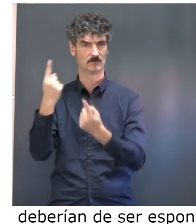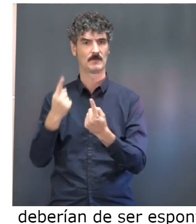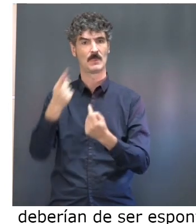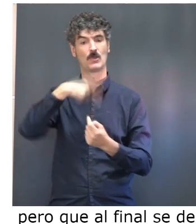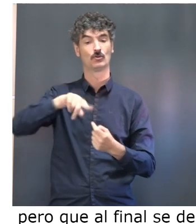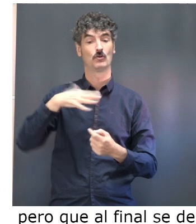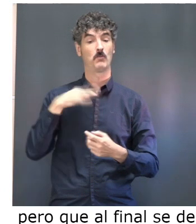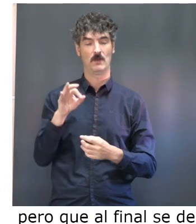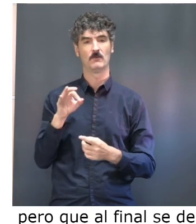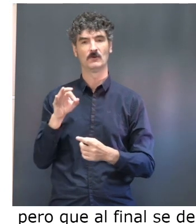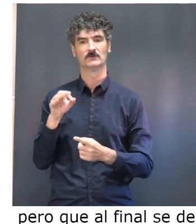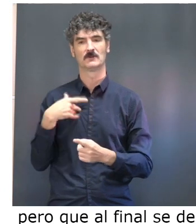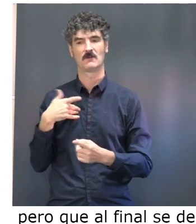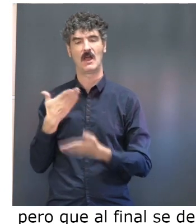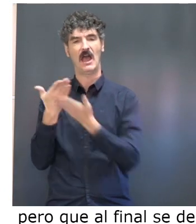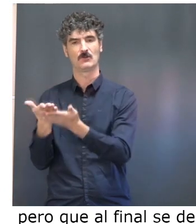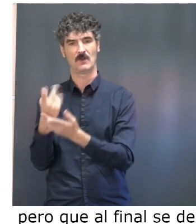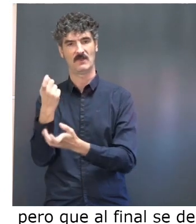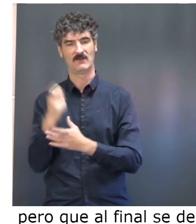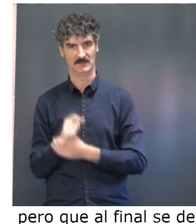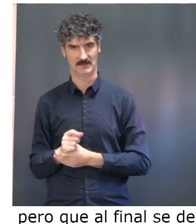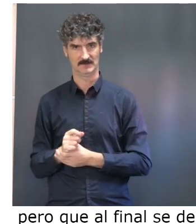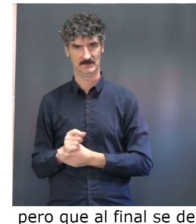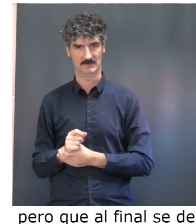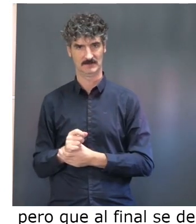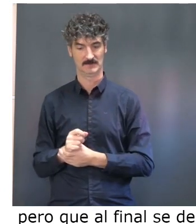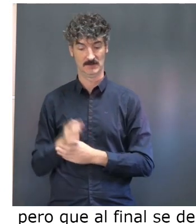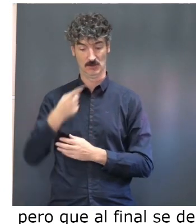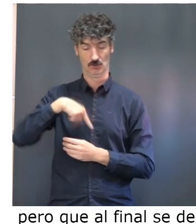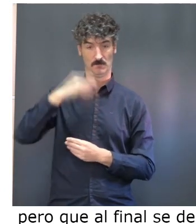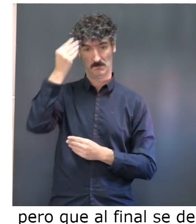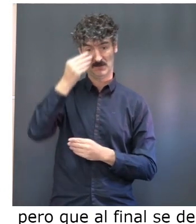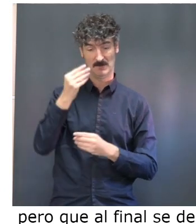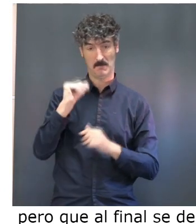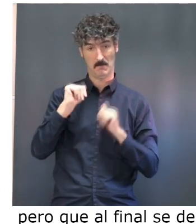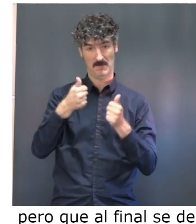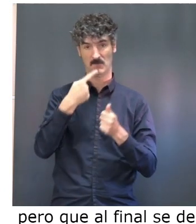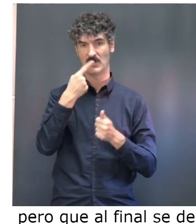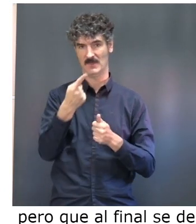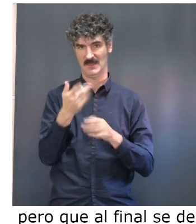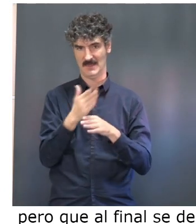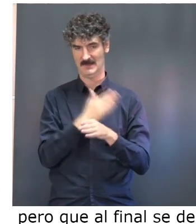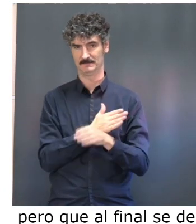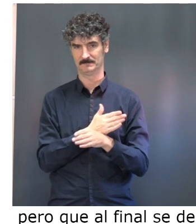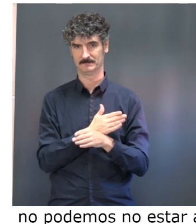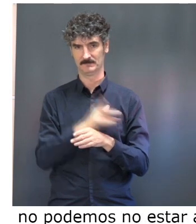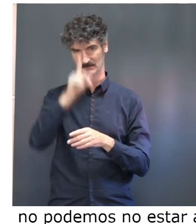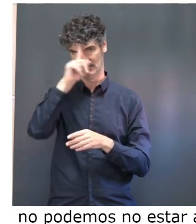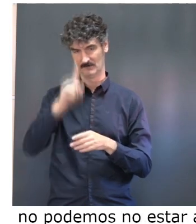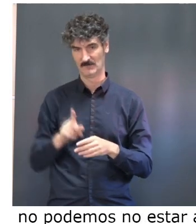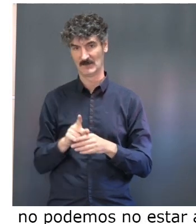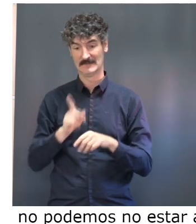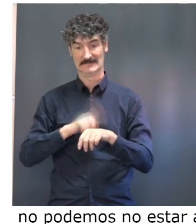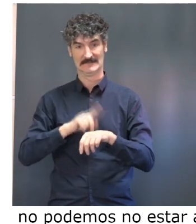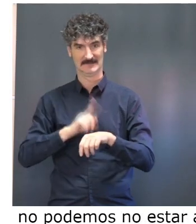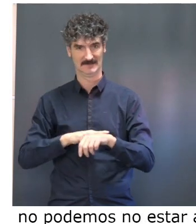no estar ahí, ¿no? Entonces, yo creo que, como decía al principio, y quizá no sé cómo vamos de tiempo